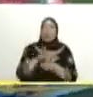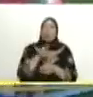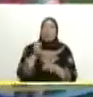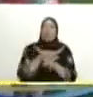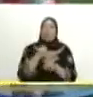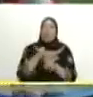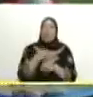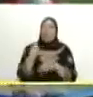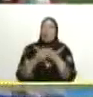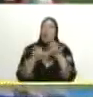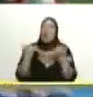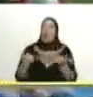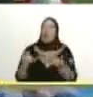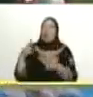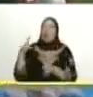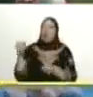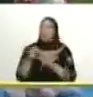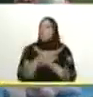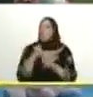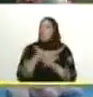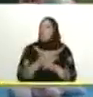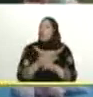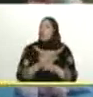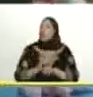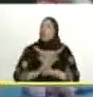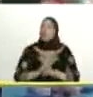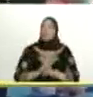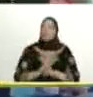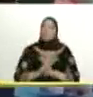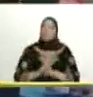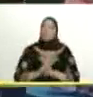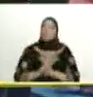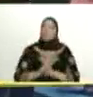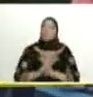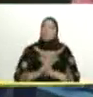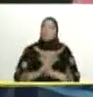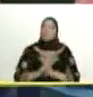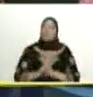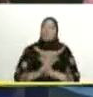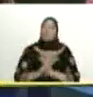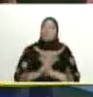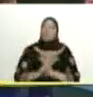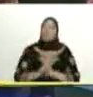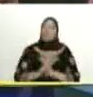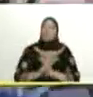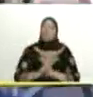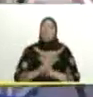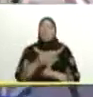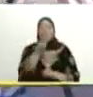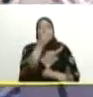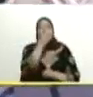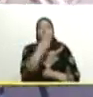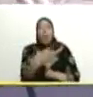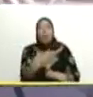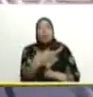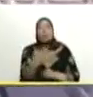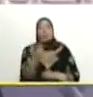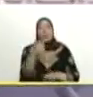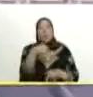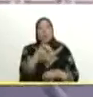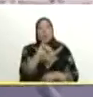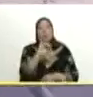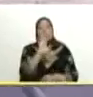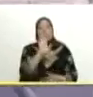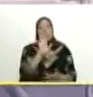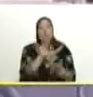más información y a la disposición para cualquier pregunta que usted tenga. Bueno, presidente, le tenemos una